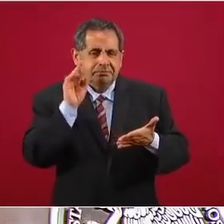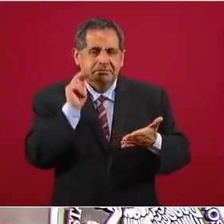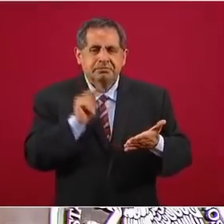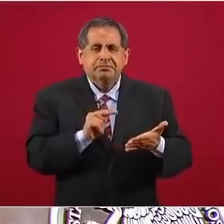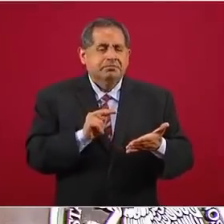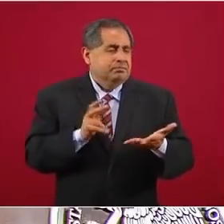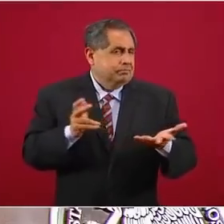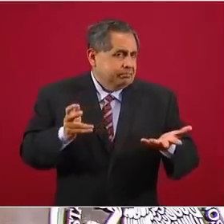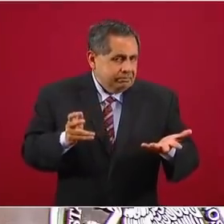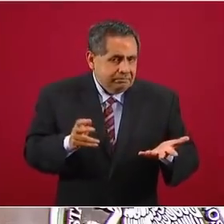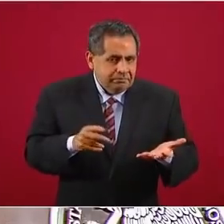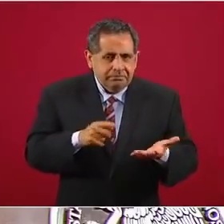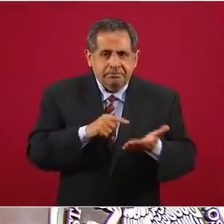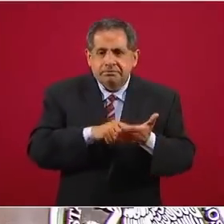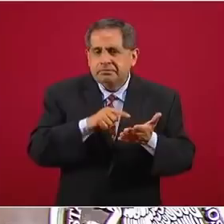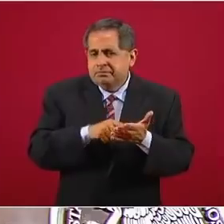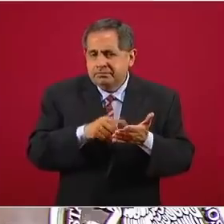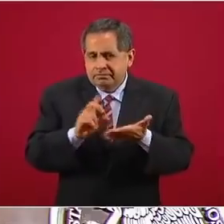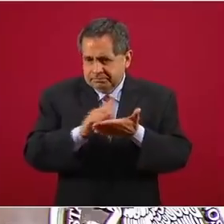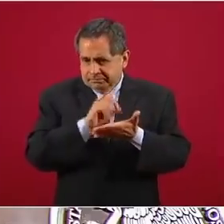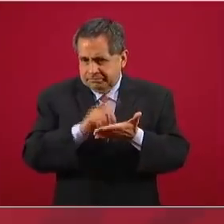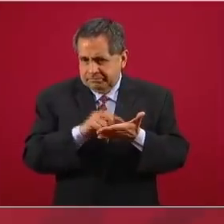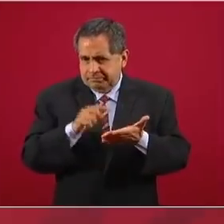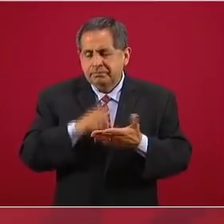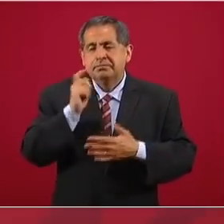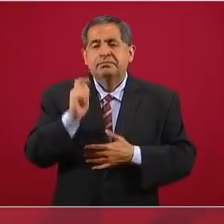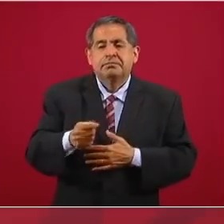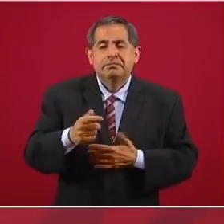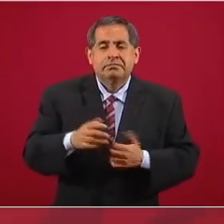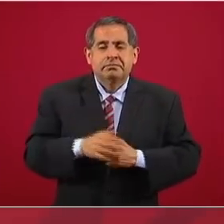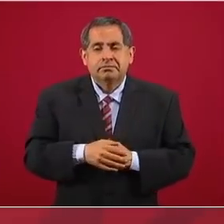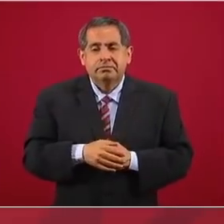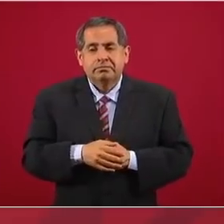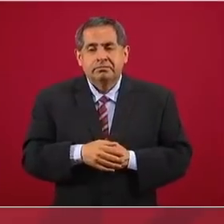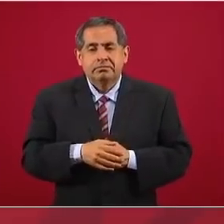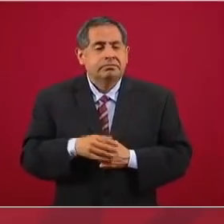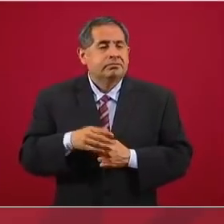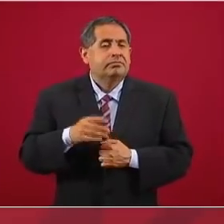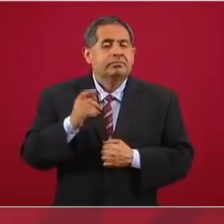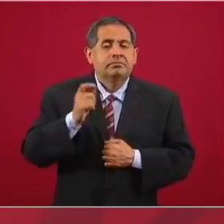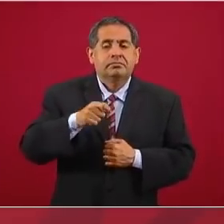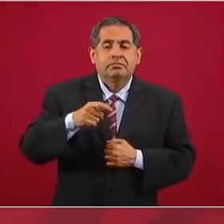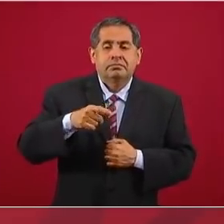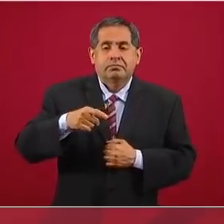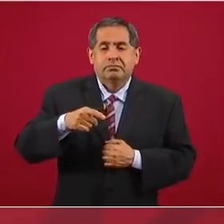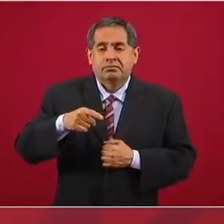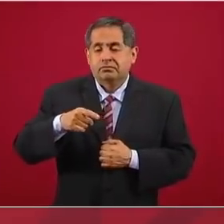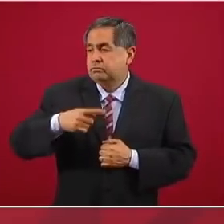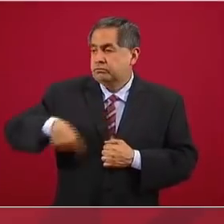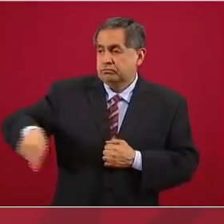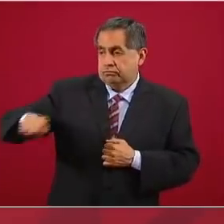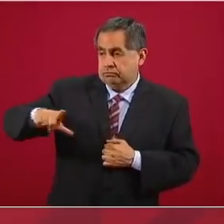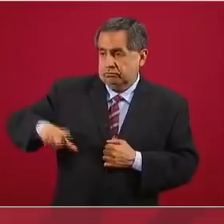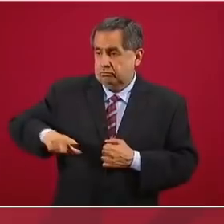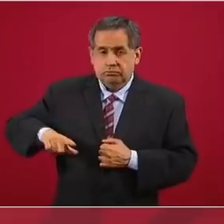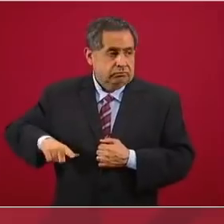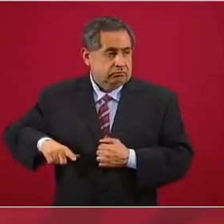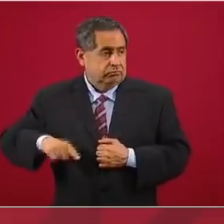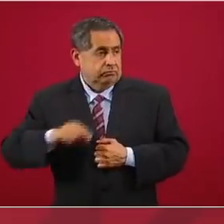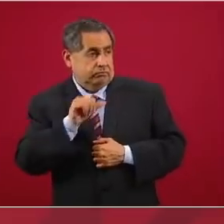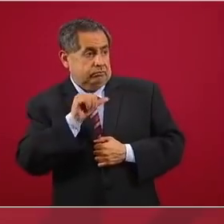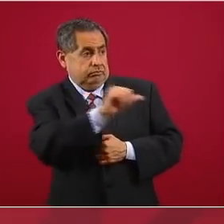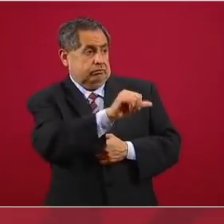y la definición es convertir lo público en